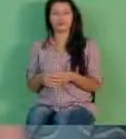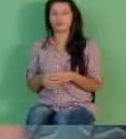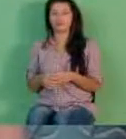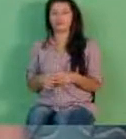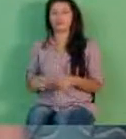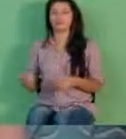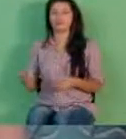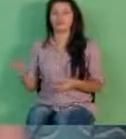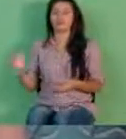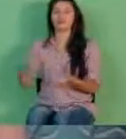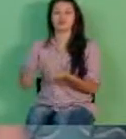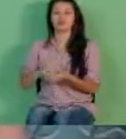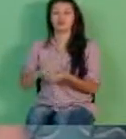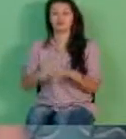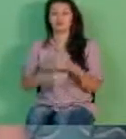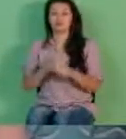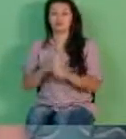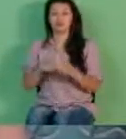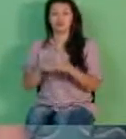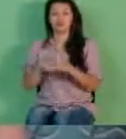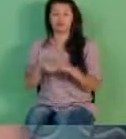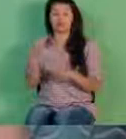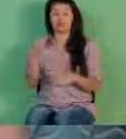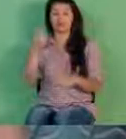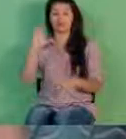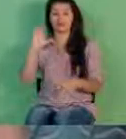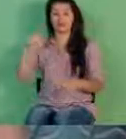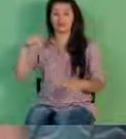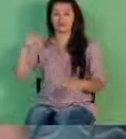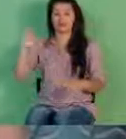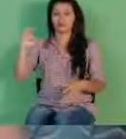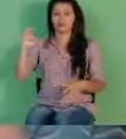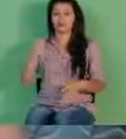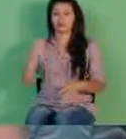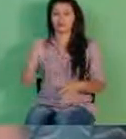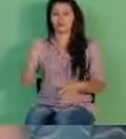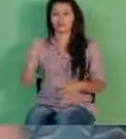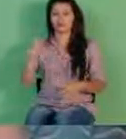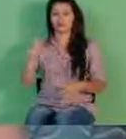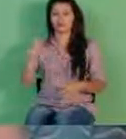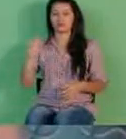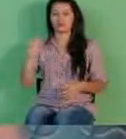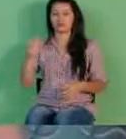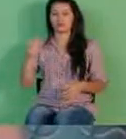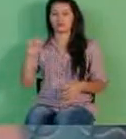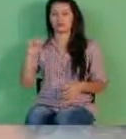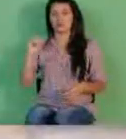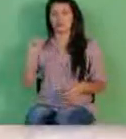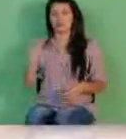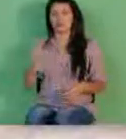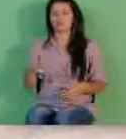remodeló ginecología y pues vamos estamos en este momento el proceso de remodelación que hospitalización en qué parte vamos del hospital